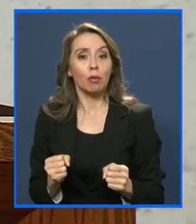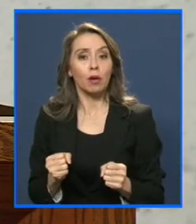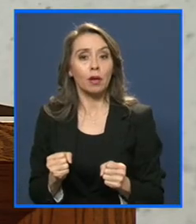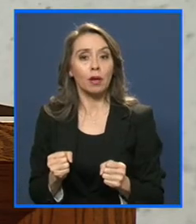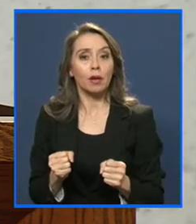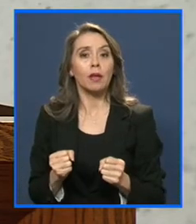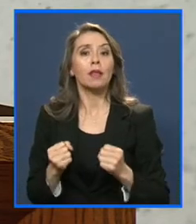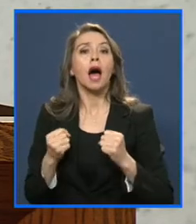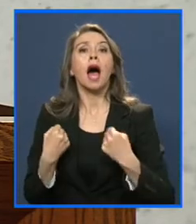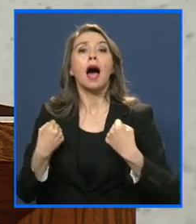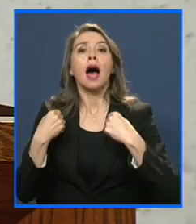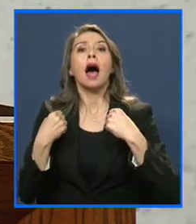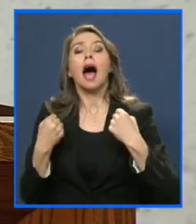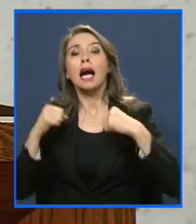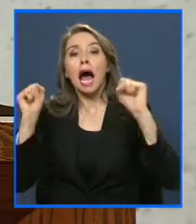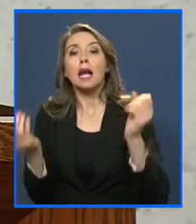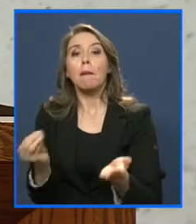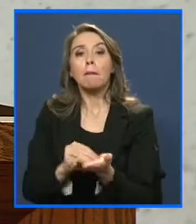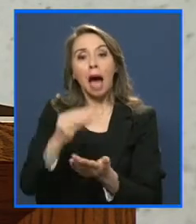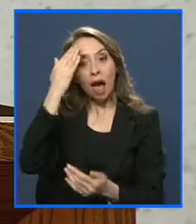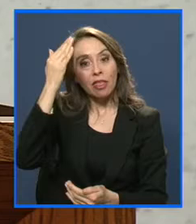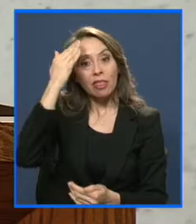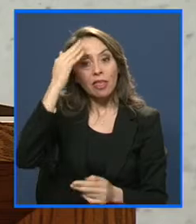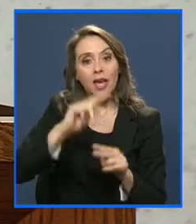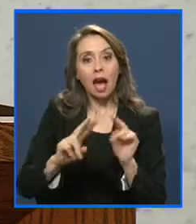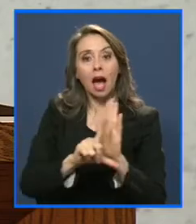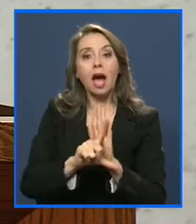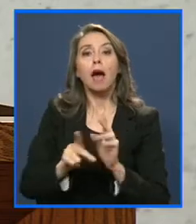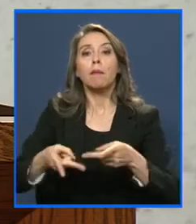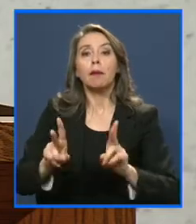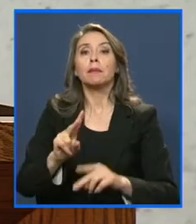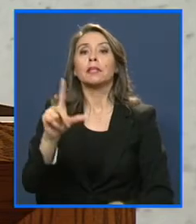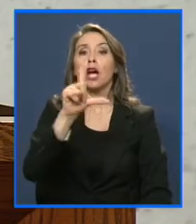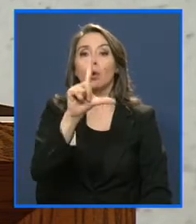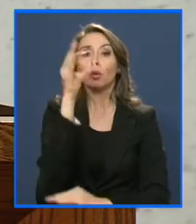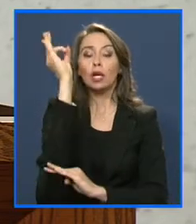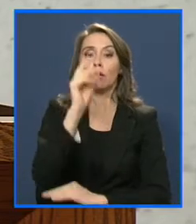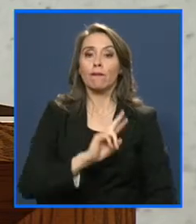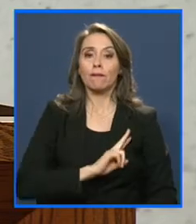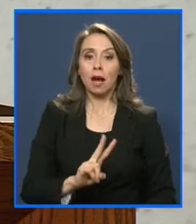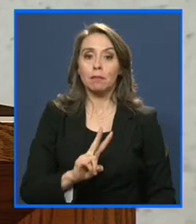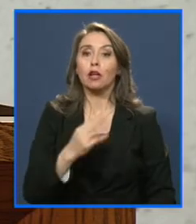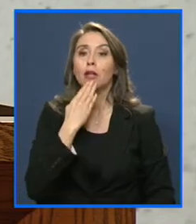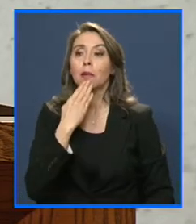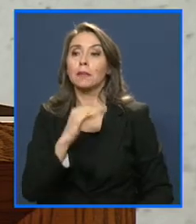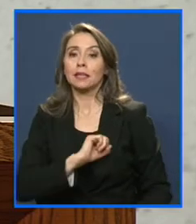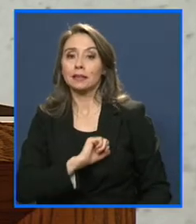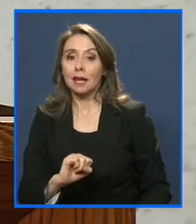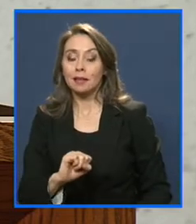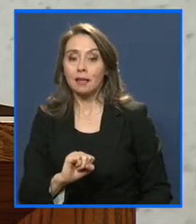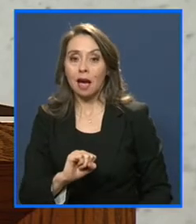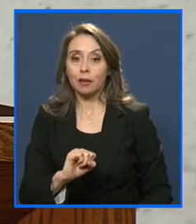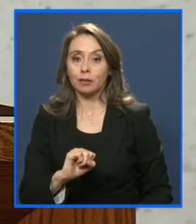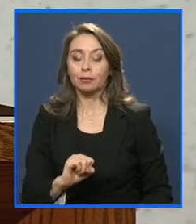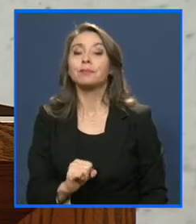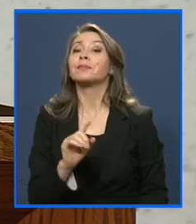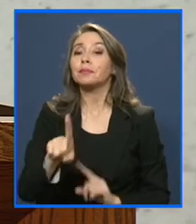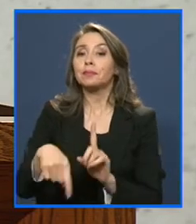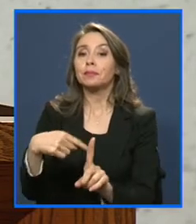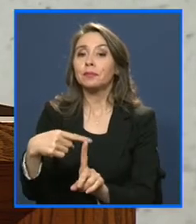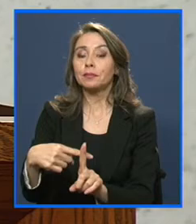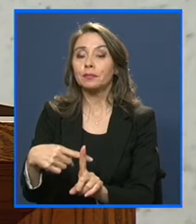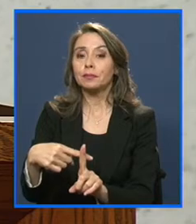días legislativos permitiendo sesionar los días lunes en valparaíso y por qué no asilo y en santiago además